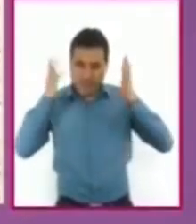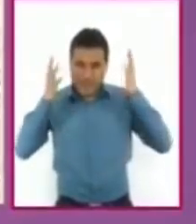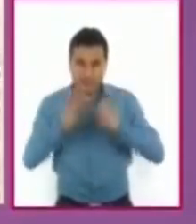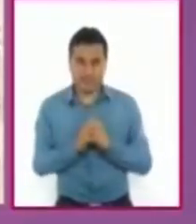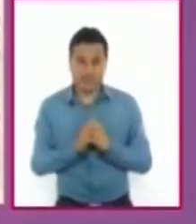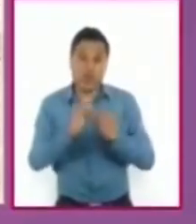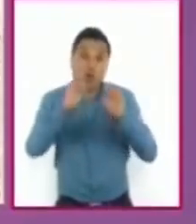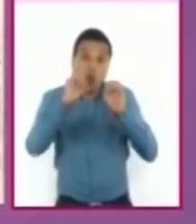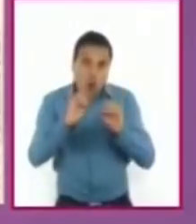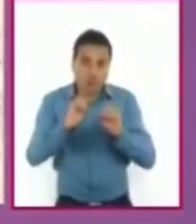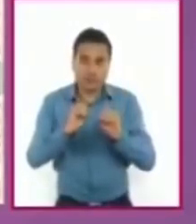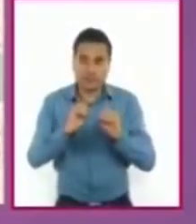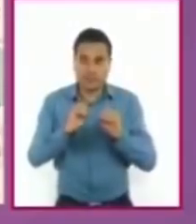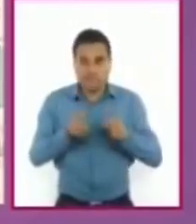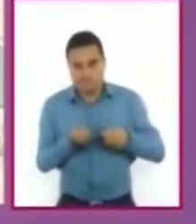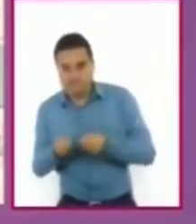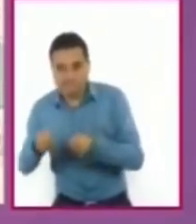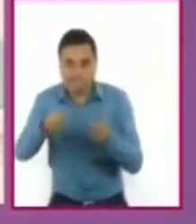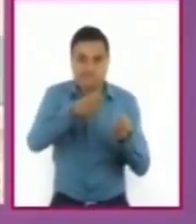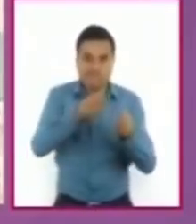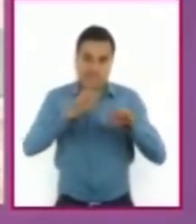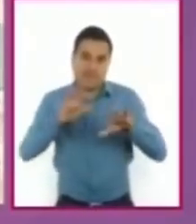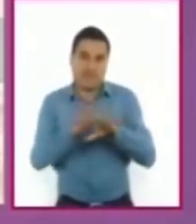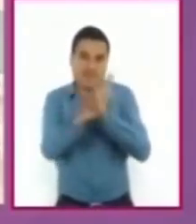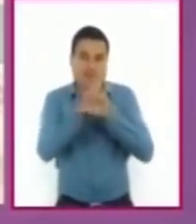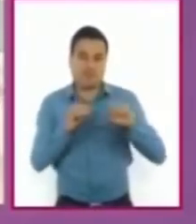O la dirección de su movimiento.